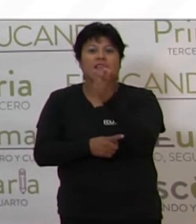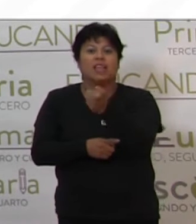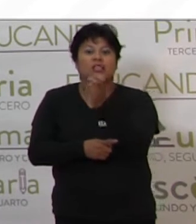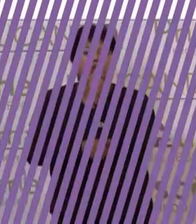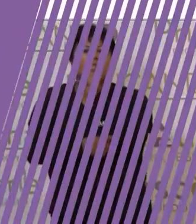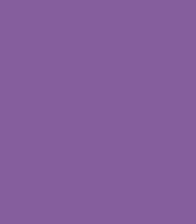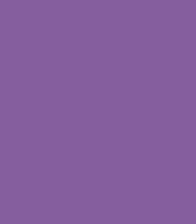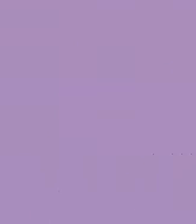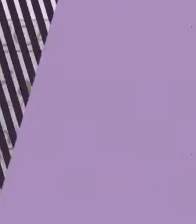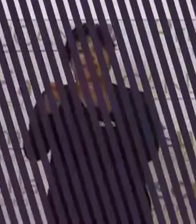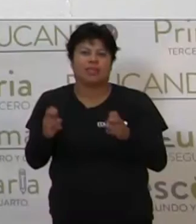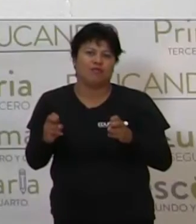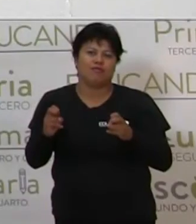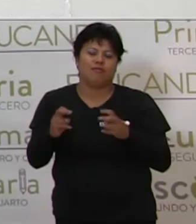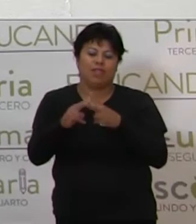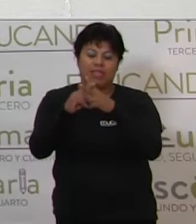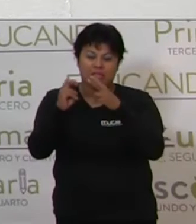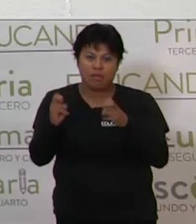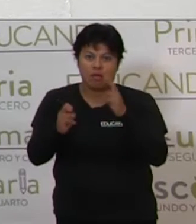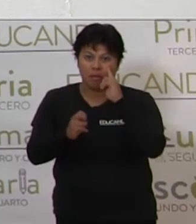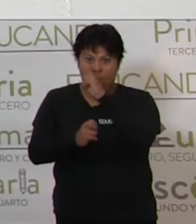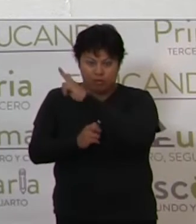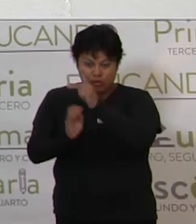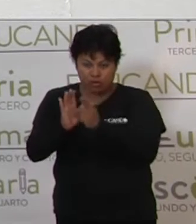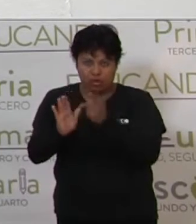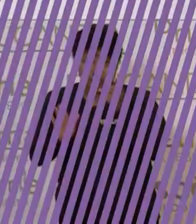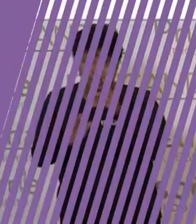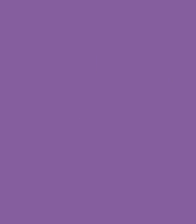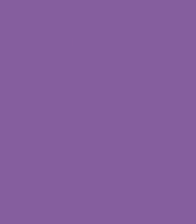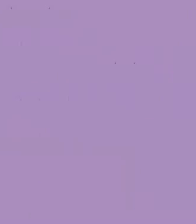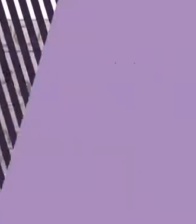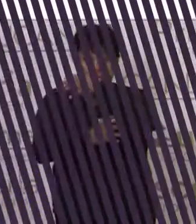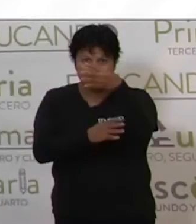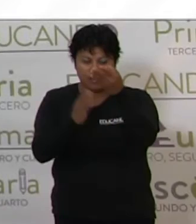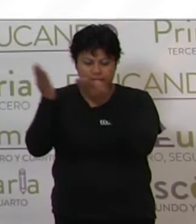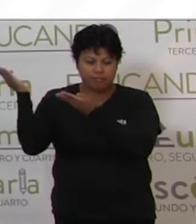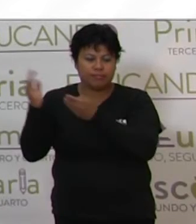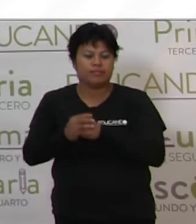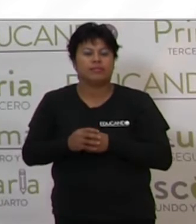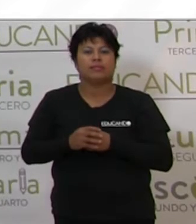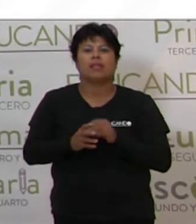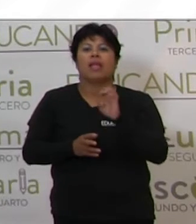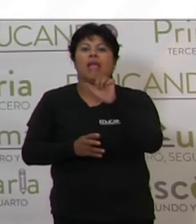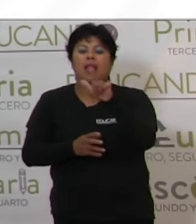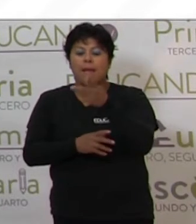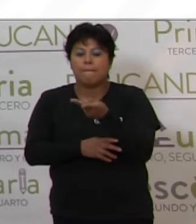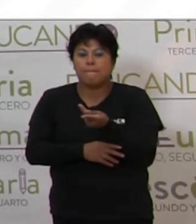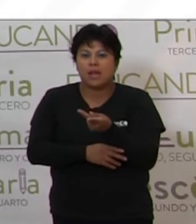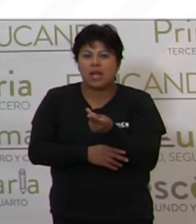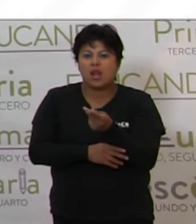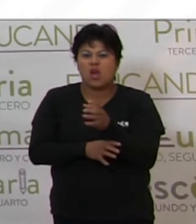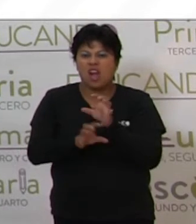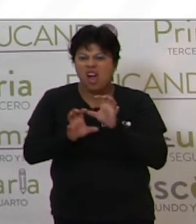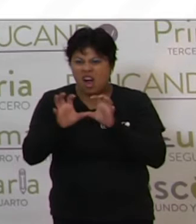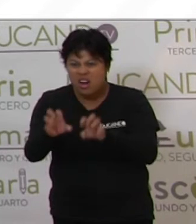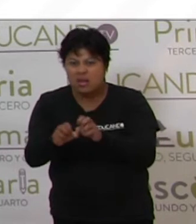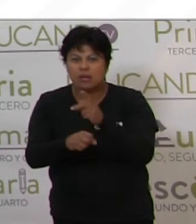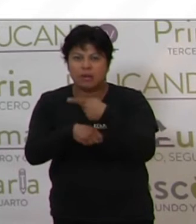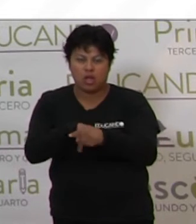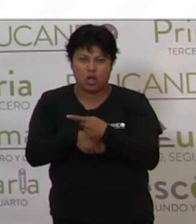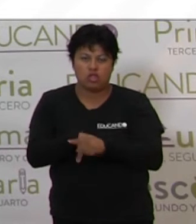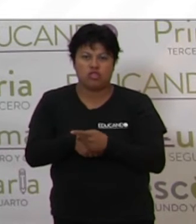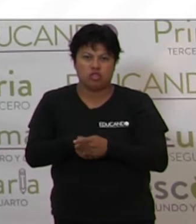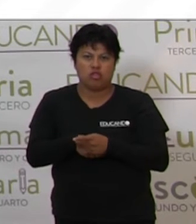el adjetivo. Entonces, veamos otra vez en la tabla. Dice, el perro bravo es peligroso. Allí el